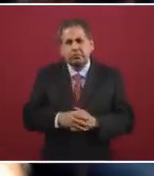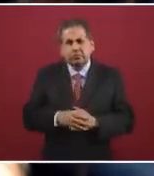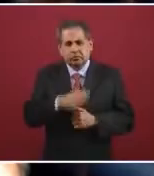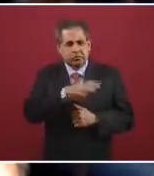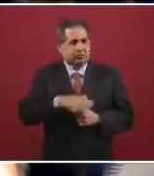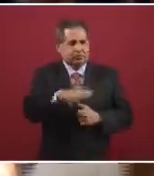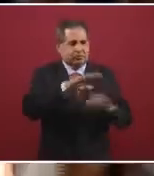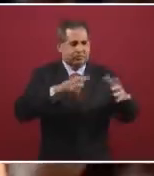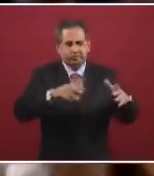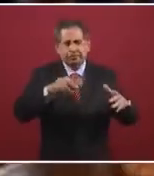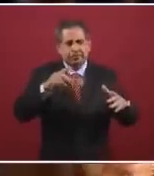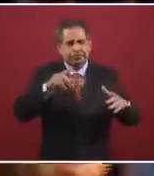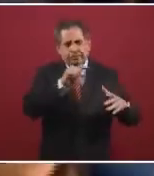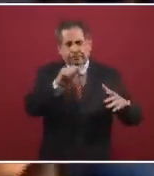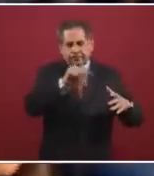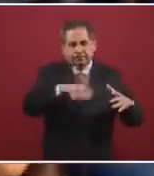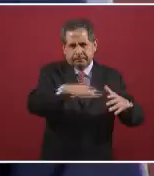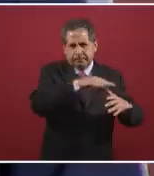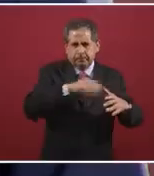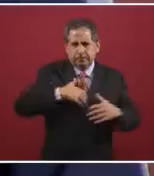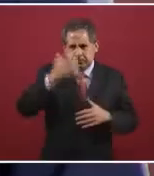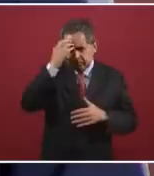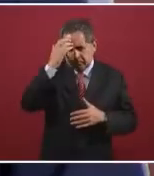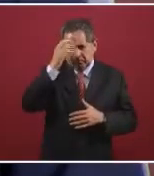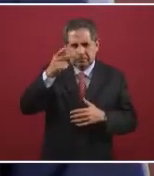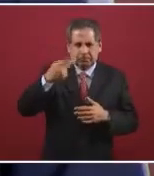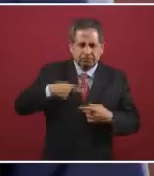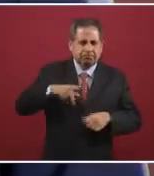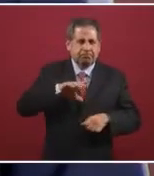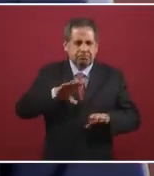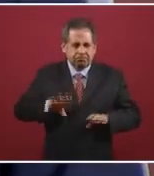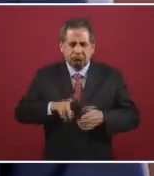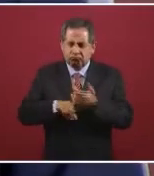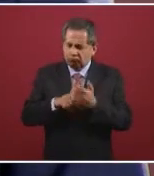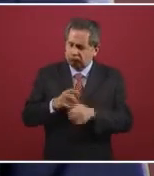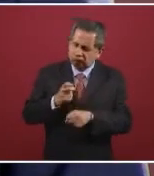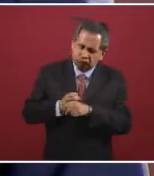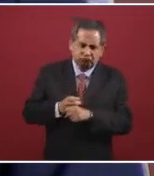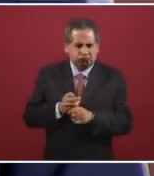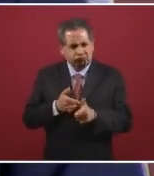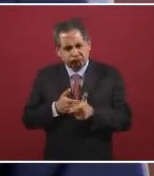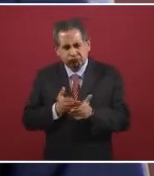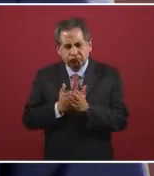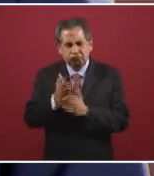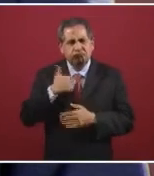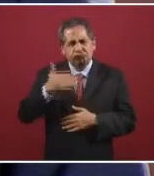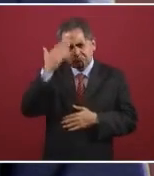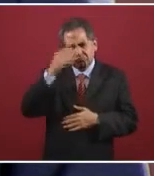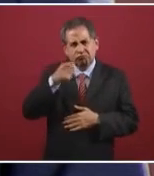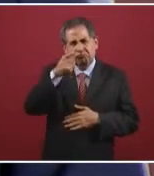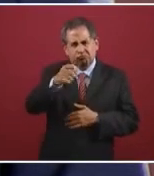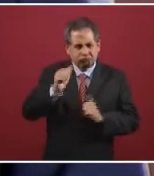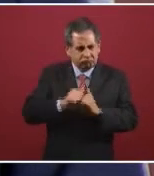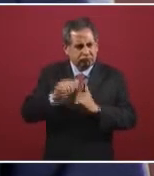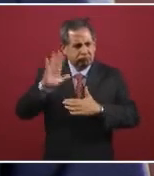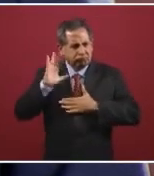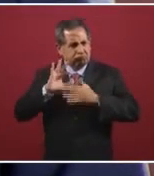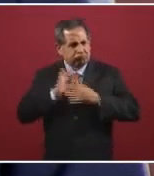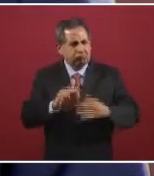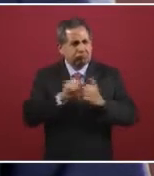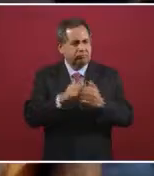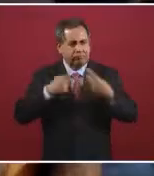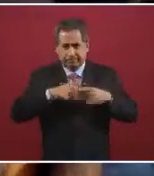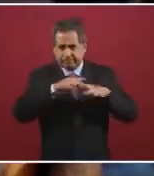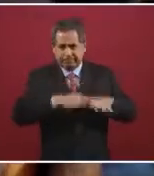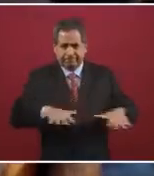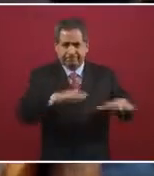región lagunera. Conozco su personalidad, su perseverancia, su tenacidad. Y sé que usted tiene compromisos también con esa gente de la